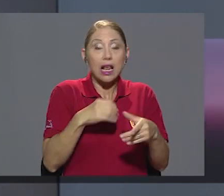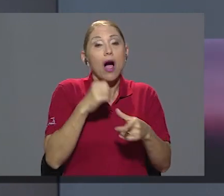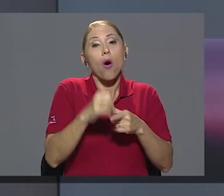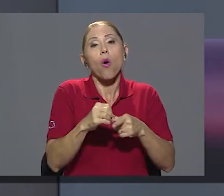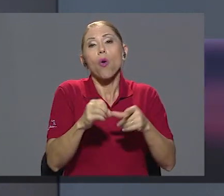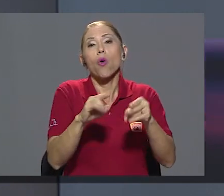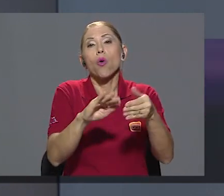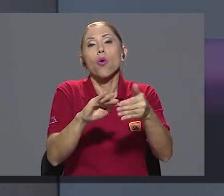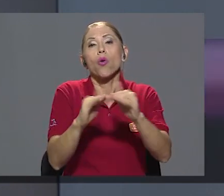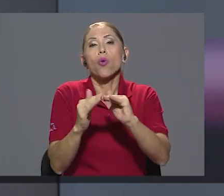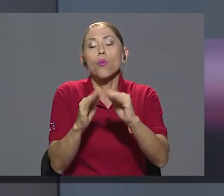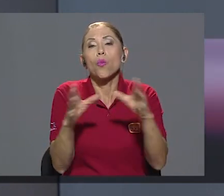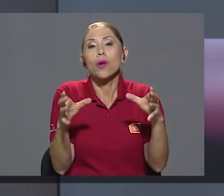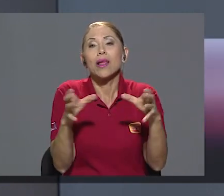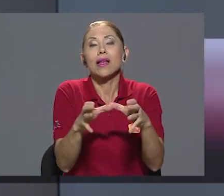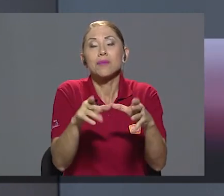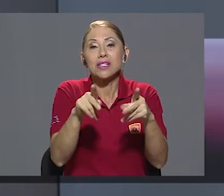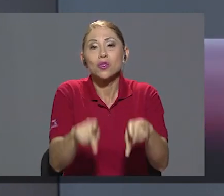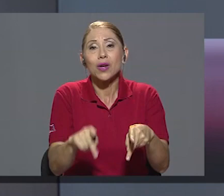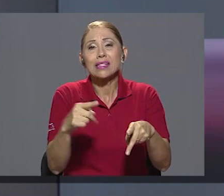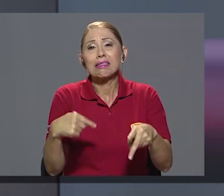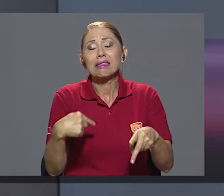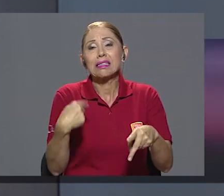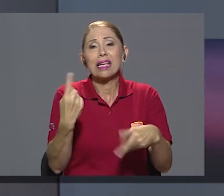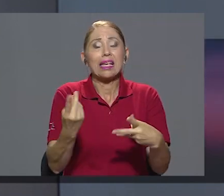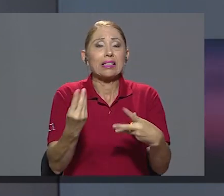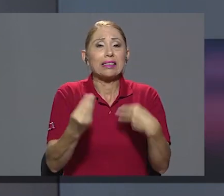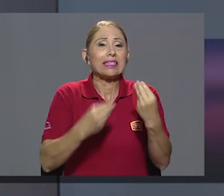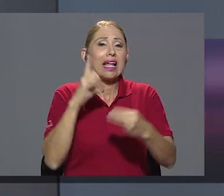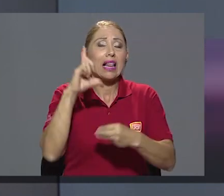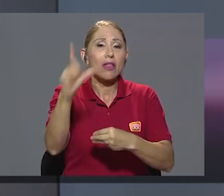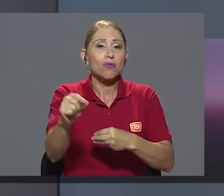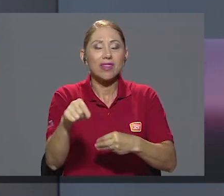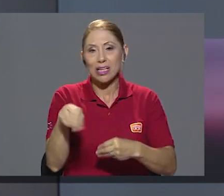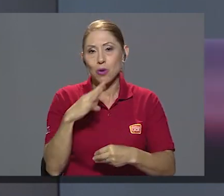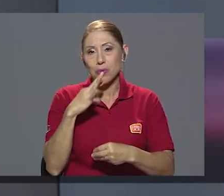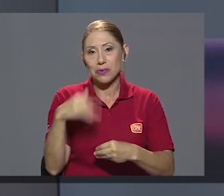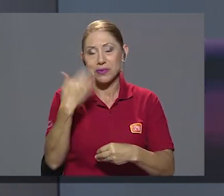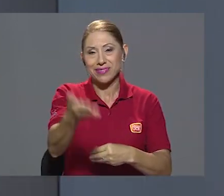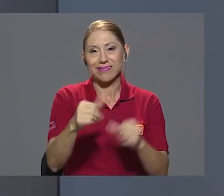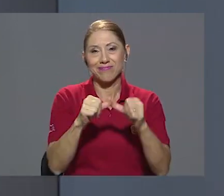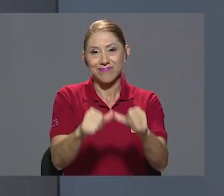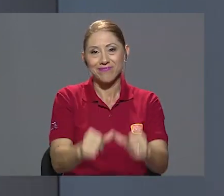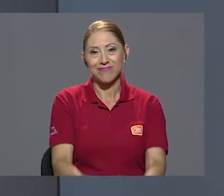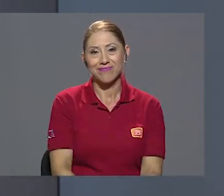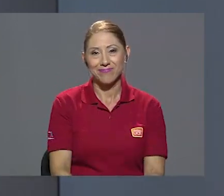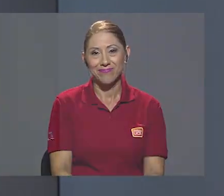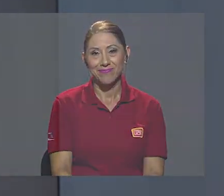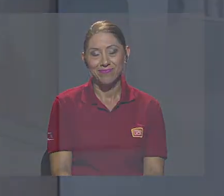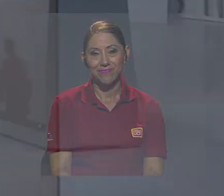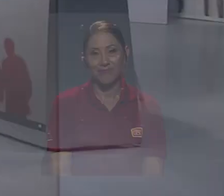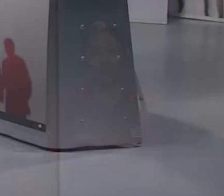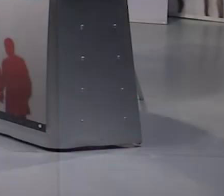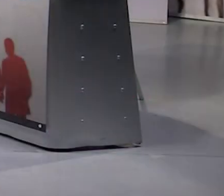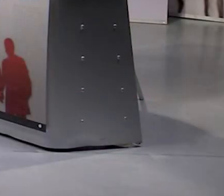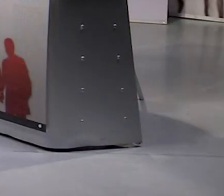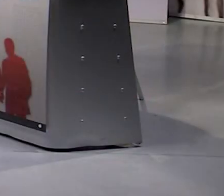como aquellos que están a muchos kilómetros de distancia. De eso vamos a hablar en el siguiente bloque. Quédese con Una Mirada, que ya volvemos.